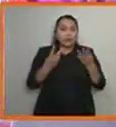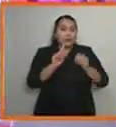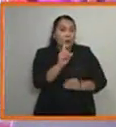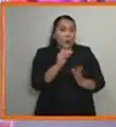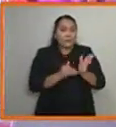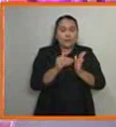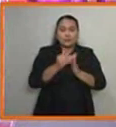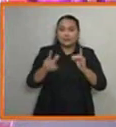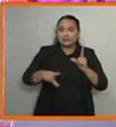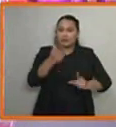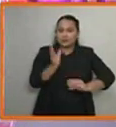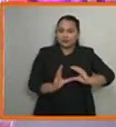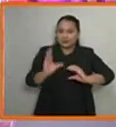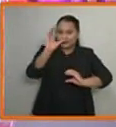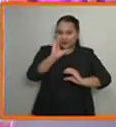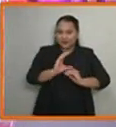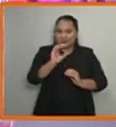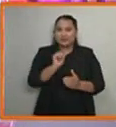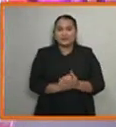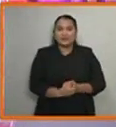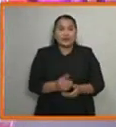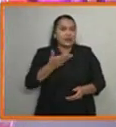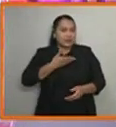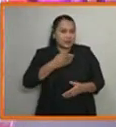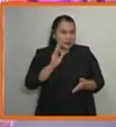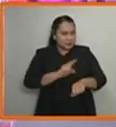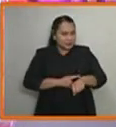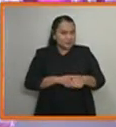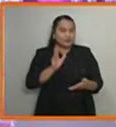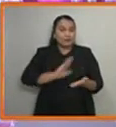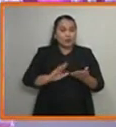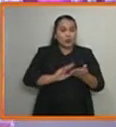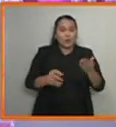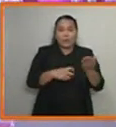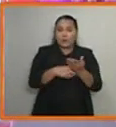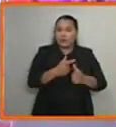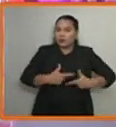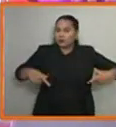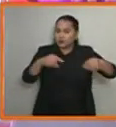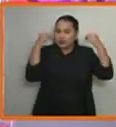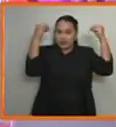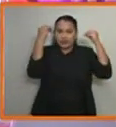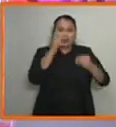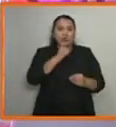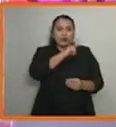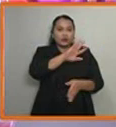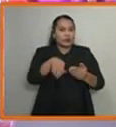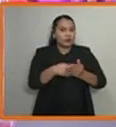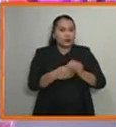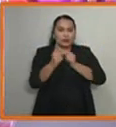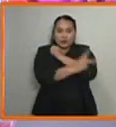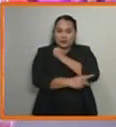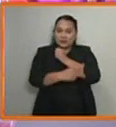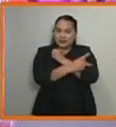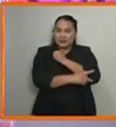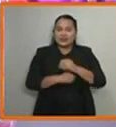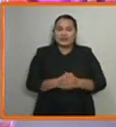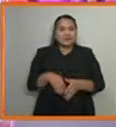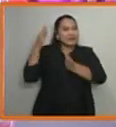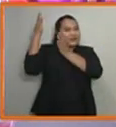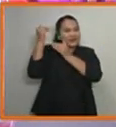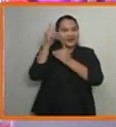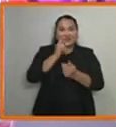de lempiras con su jugada doble. Aún estás a tiempo de adquirir tu boleto en cualquier punto de venta Loto a nivel nacional. Lleno